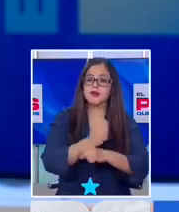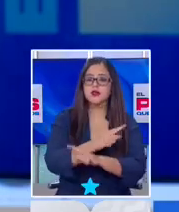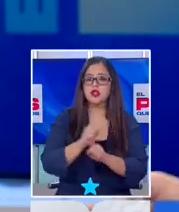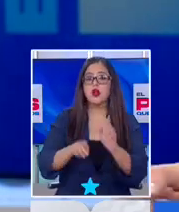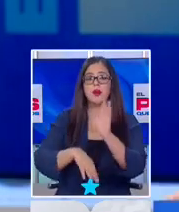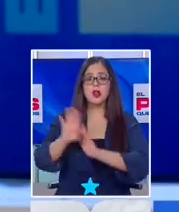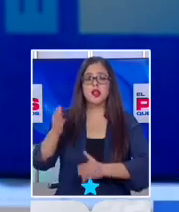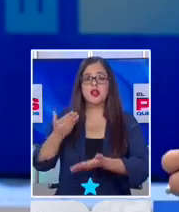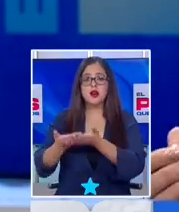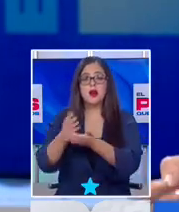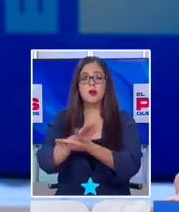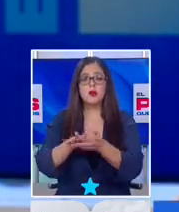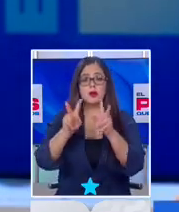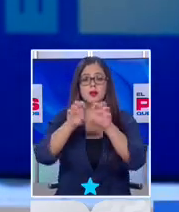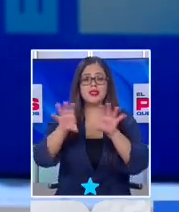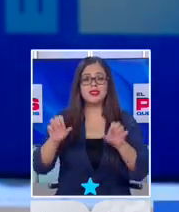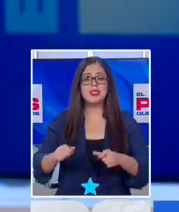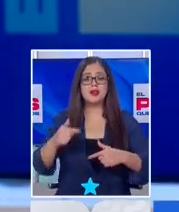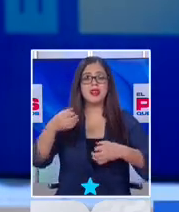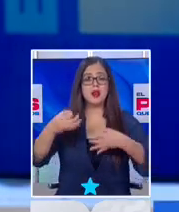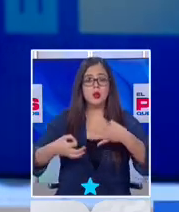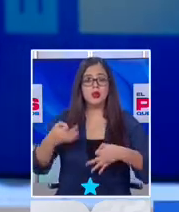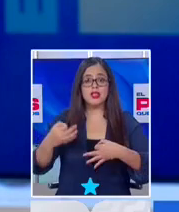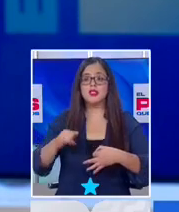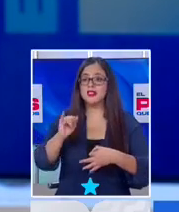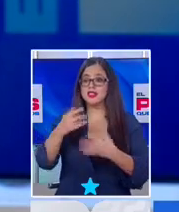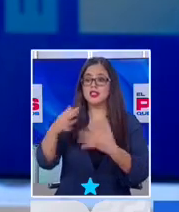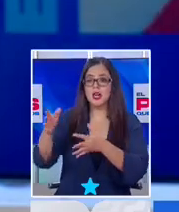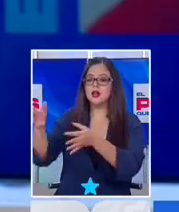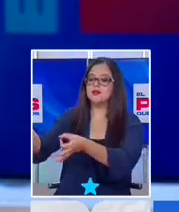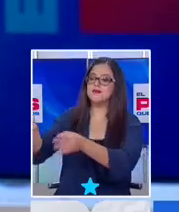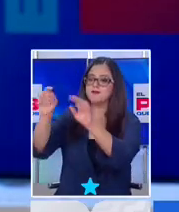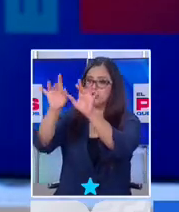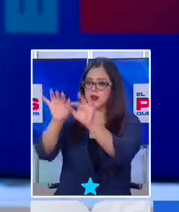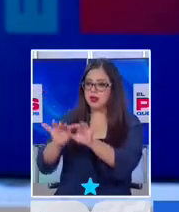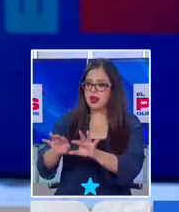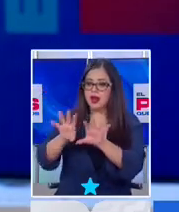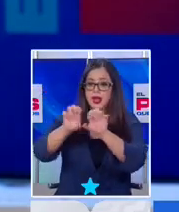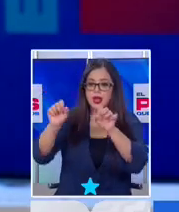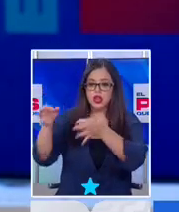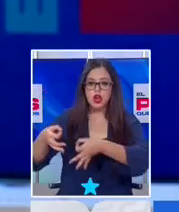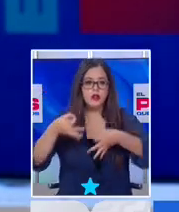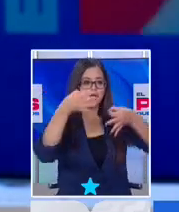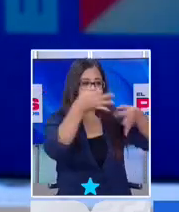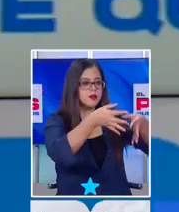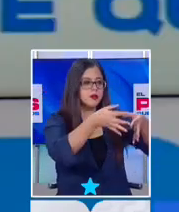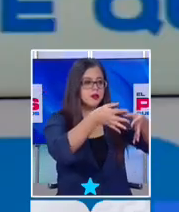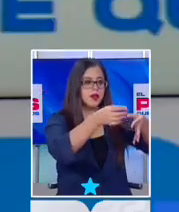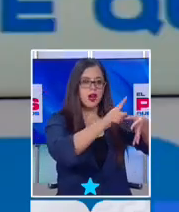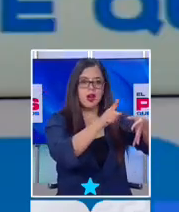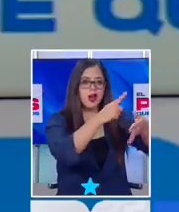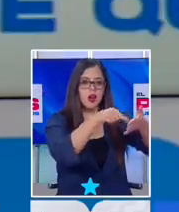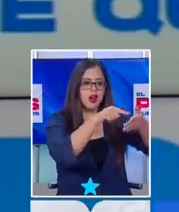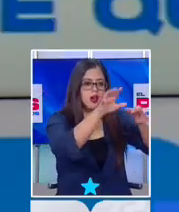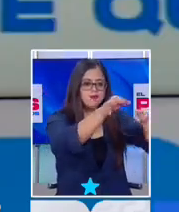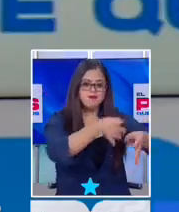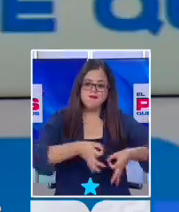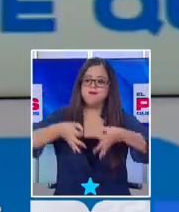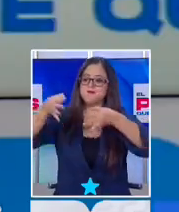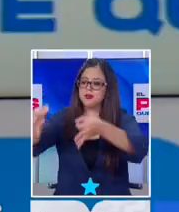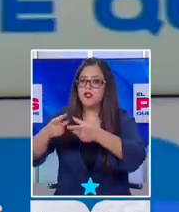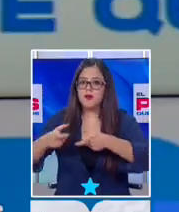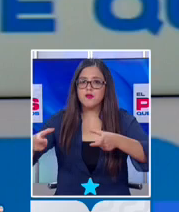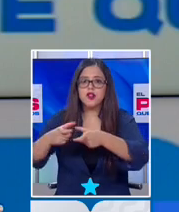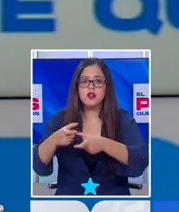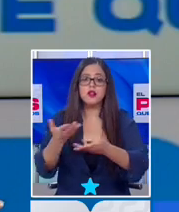ejemplo esta semana con un sistema de justicia que volvió completo muchas veces más eficientes porque he hecho perdona para quienes nos ven se